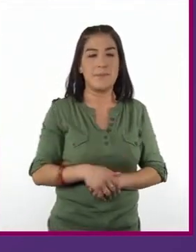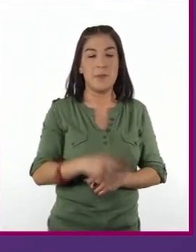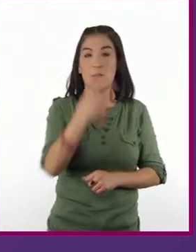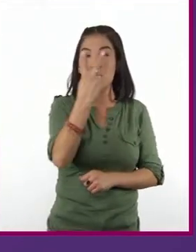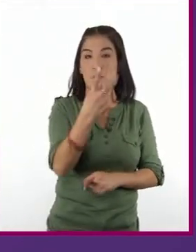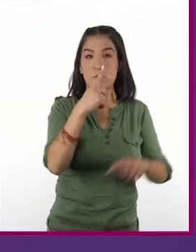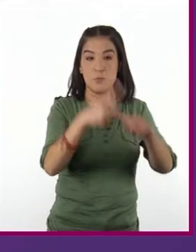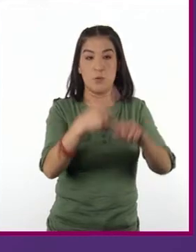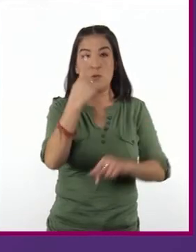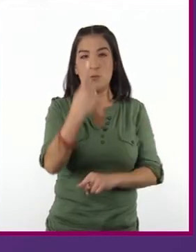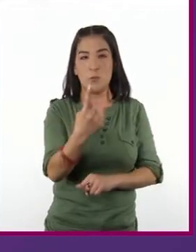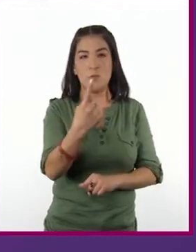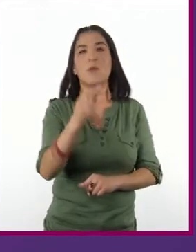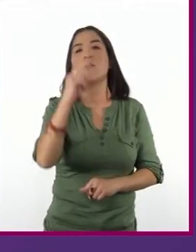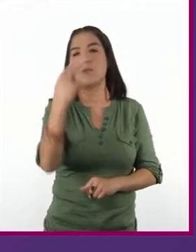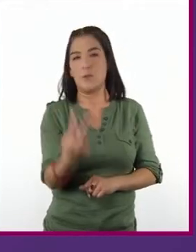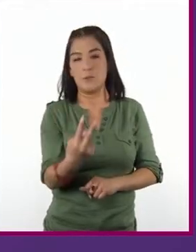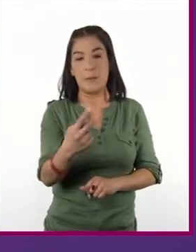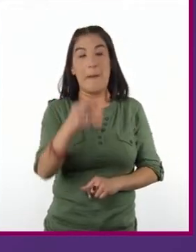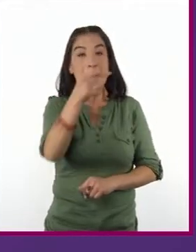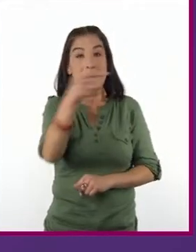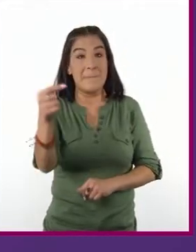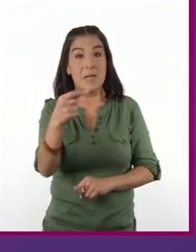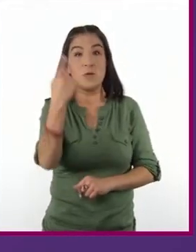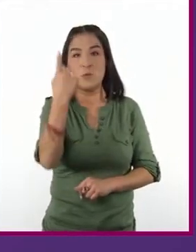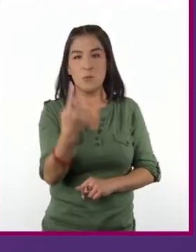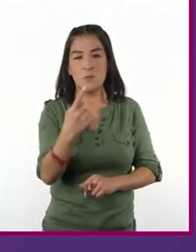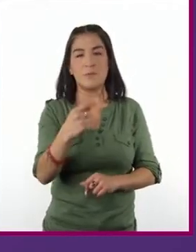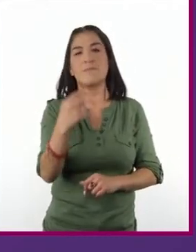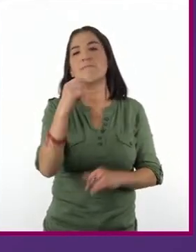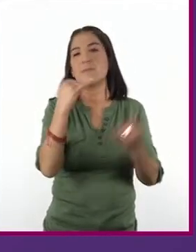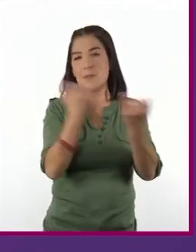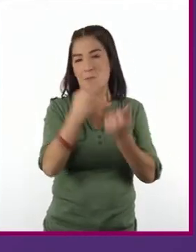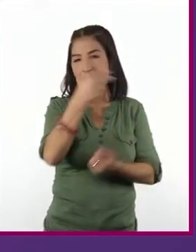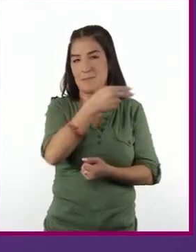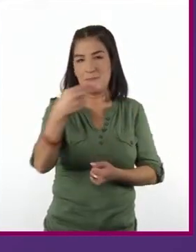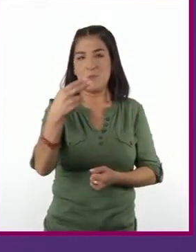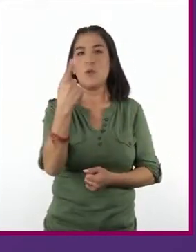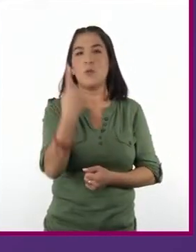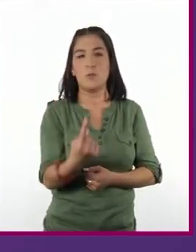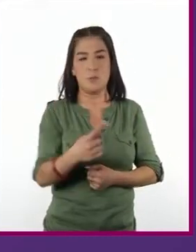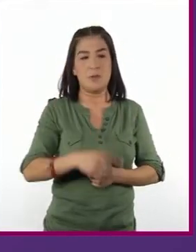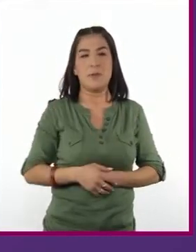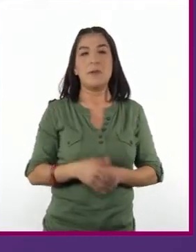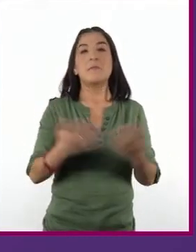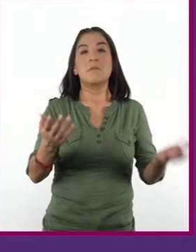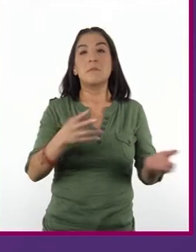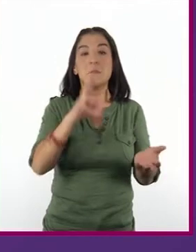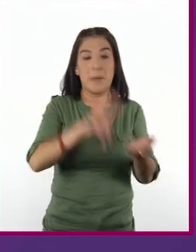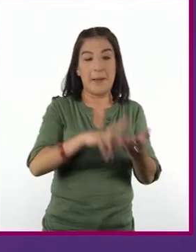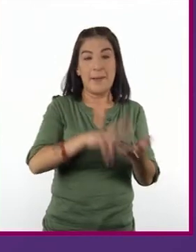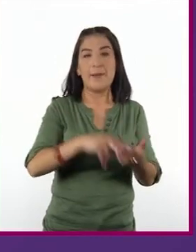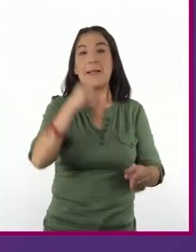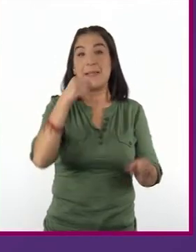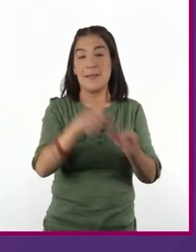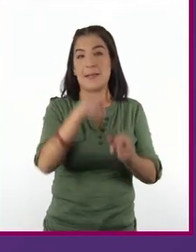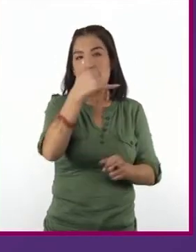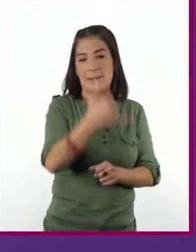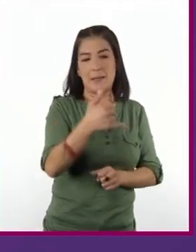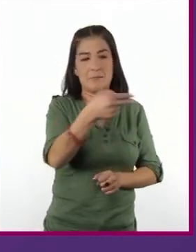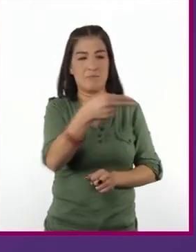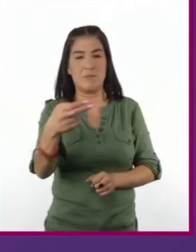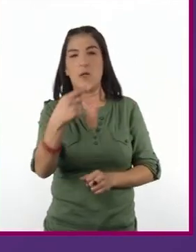1 son 2, menos 1 igual a 1. Entonces, y es igual a 1. Por lo